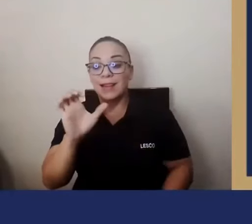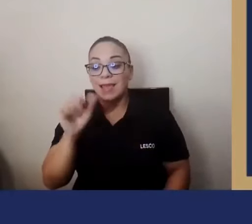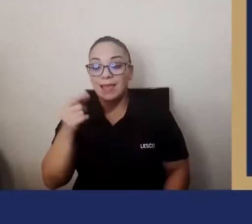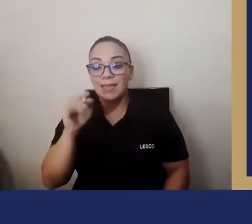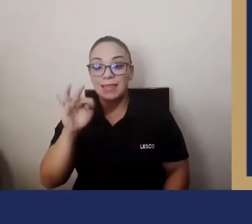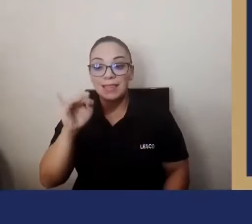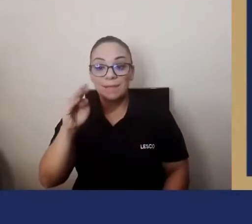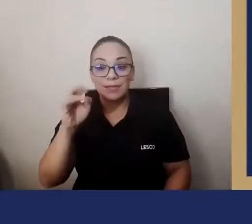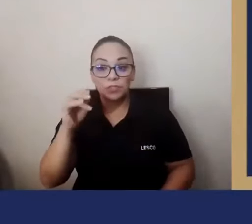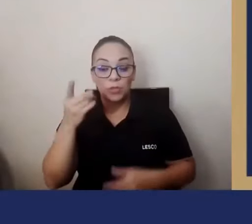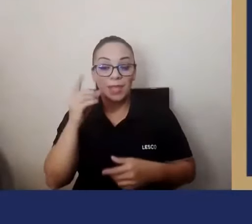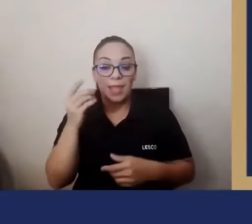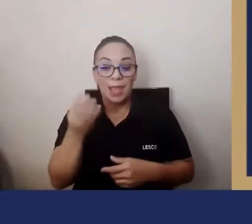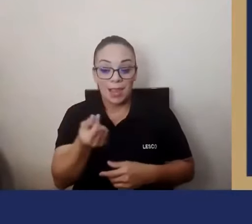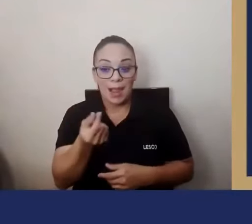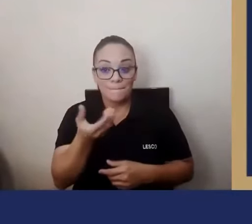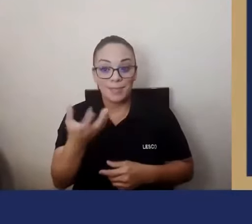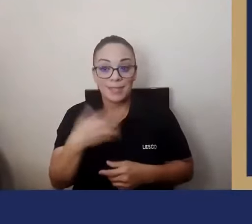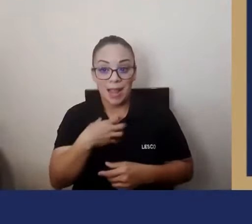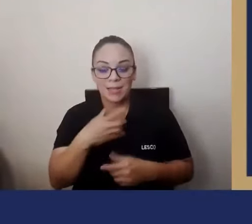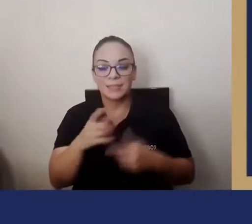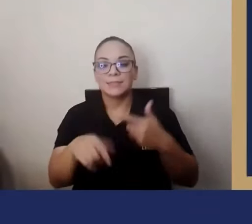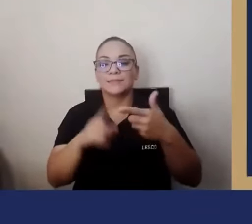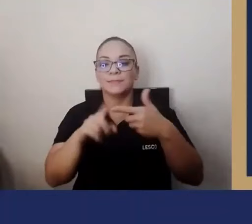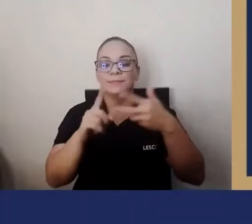Y finalmente, pensaríamos que